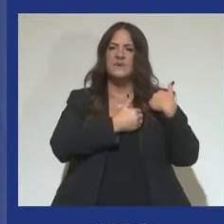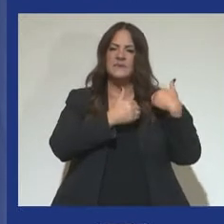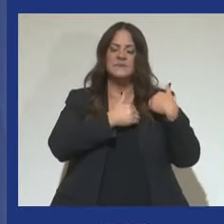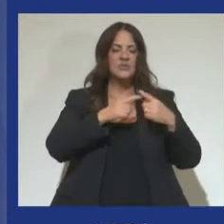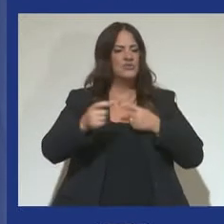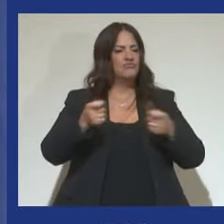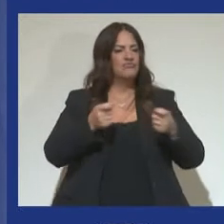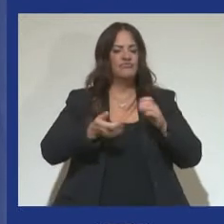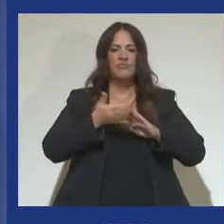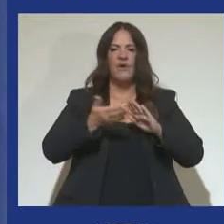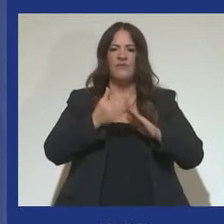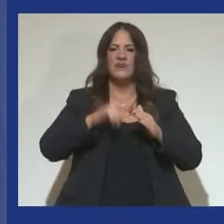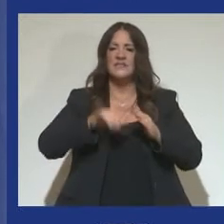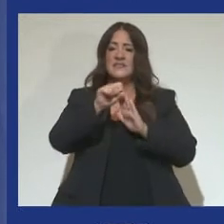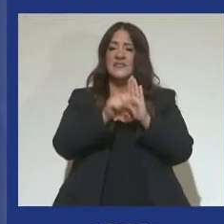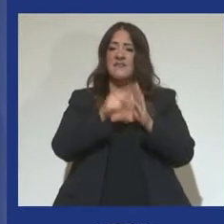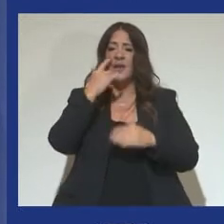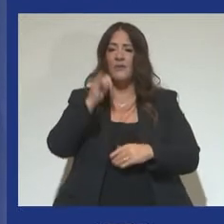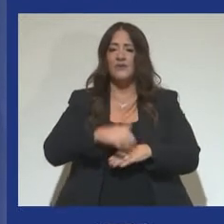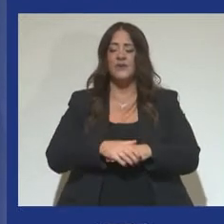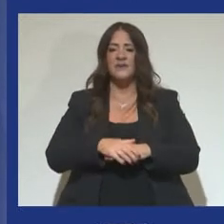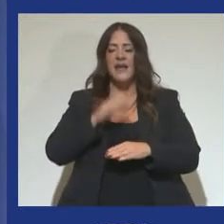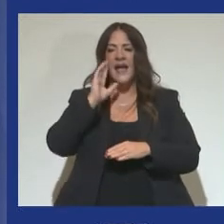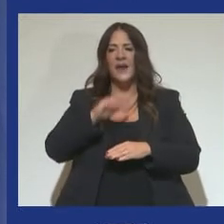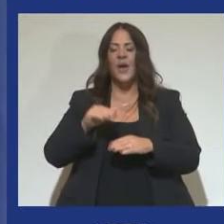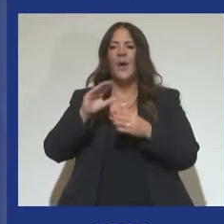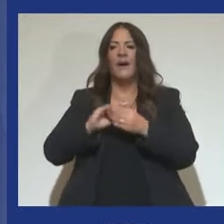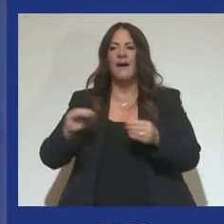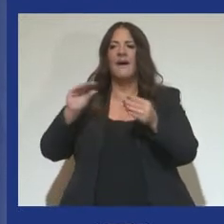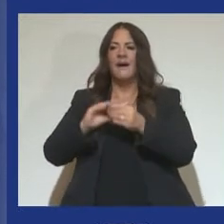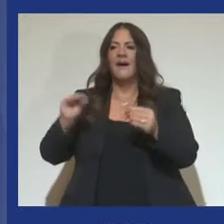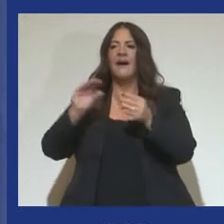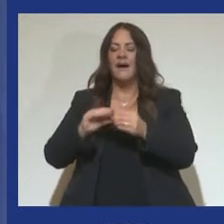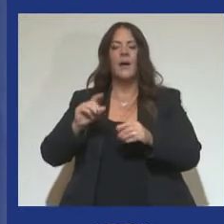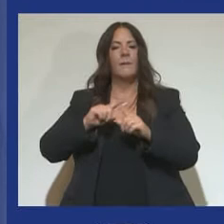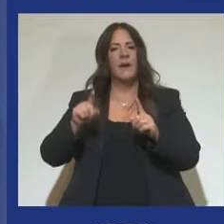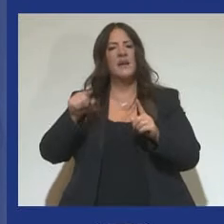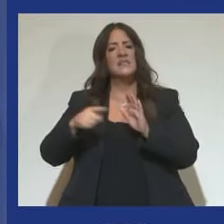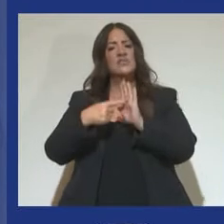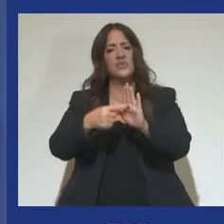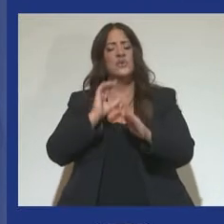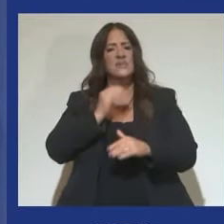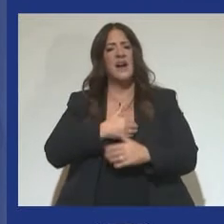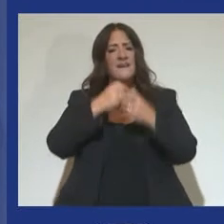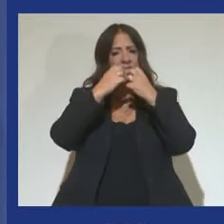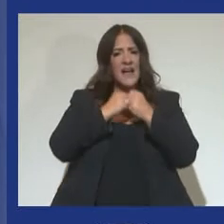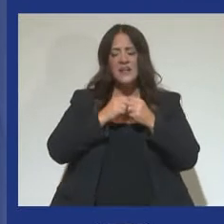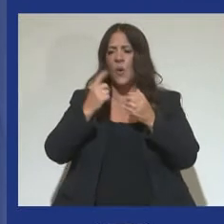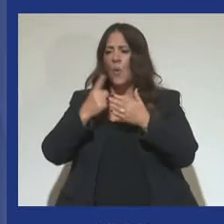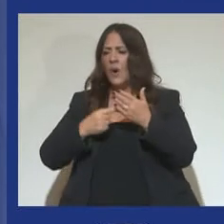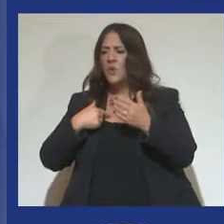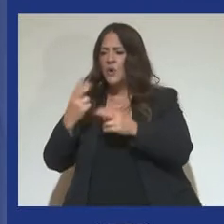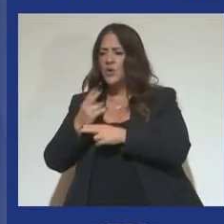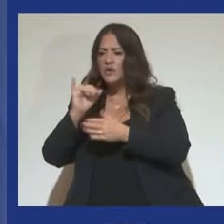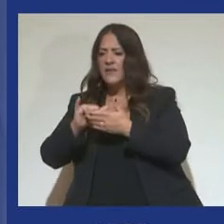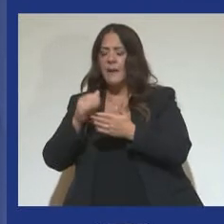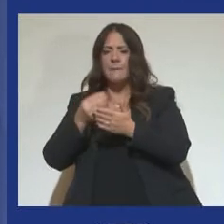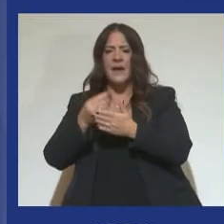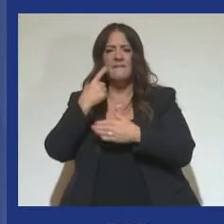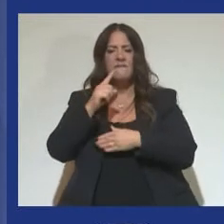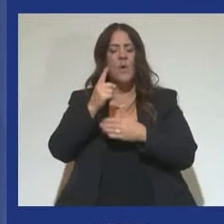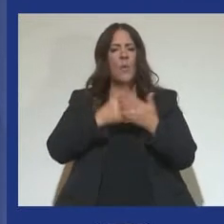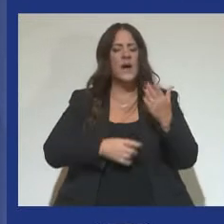hemos hablado en cuanto a asuntos de toricos para mí esto no es retórico para mí es una reflexión de nuestros valores y como usamos